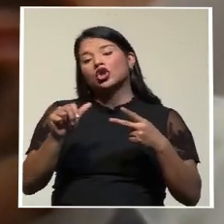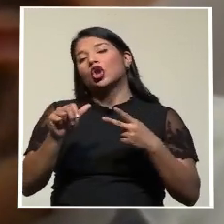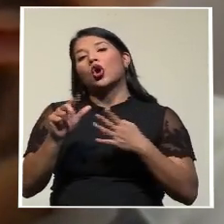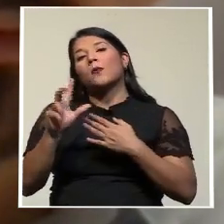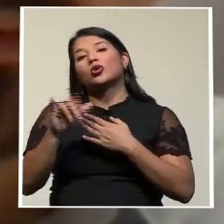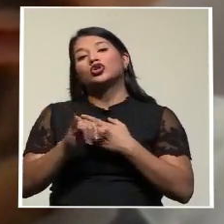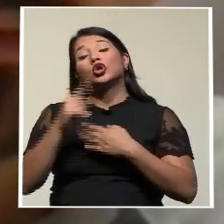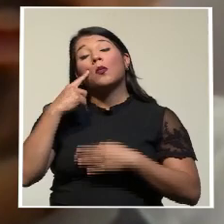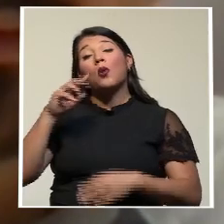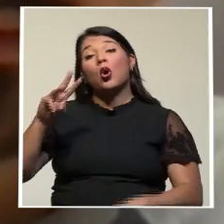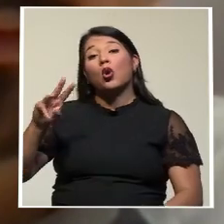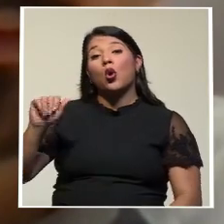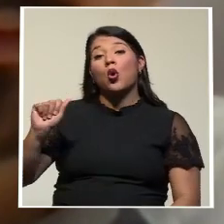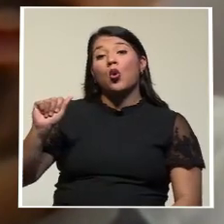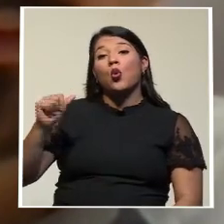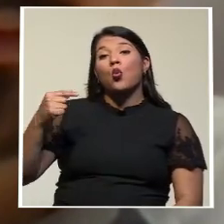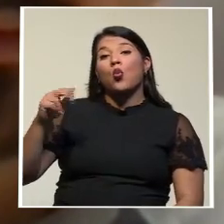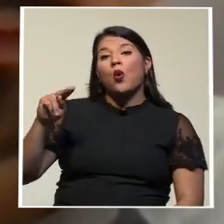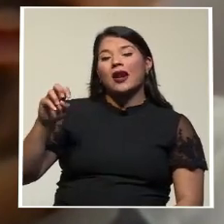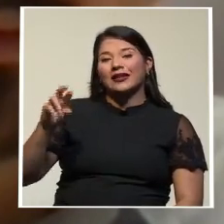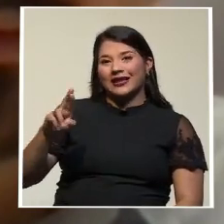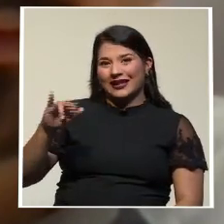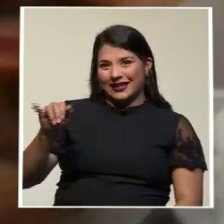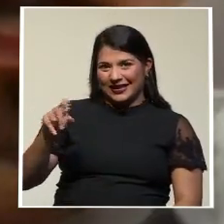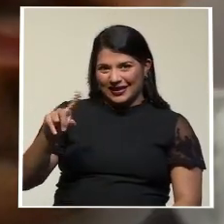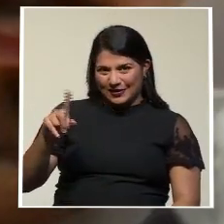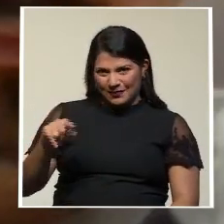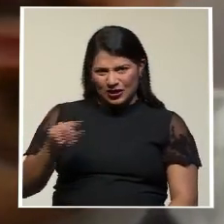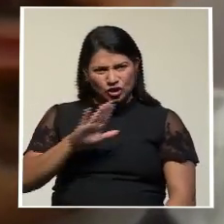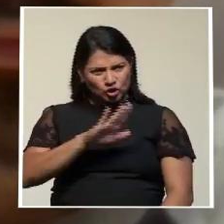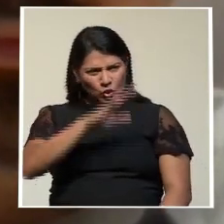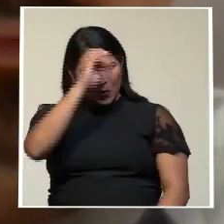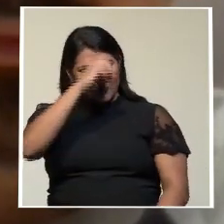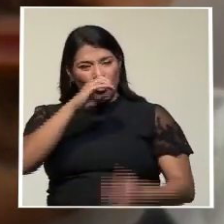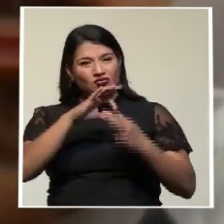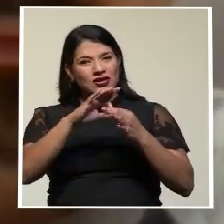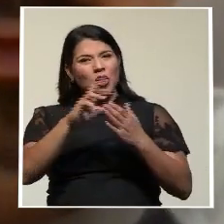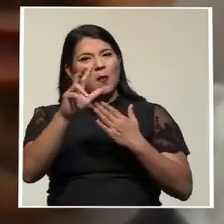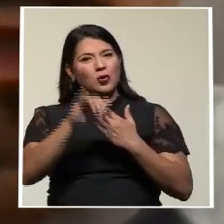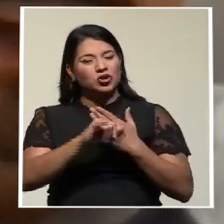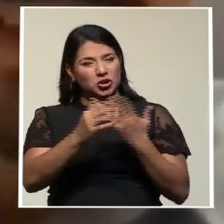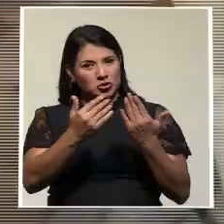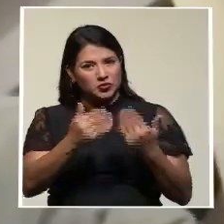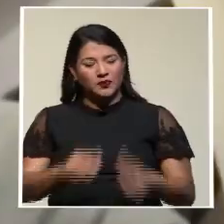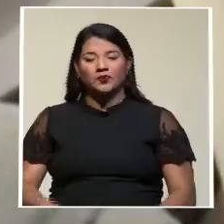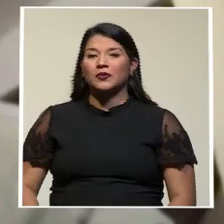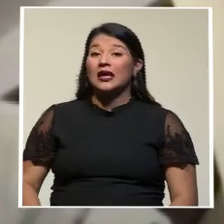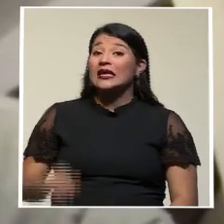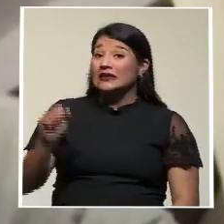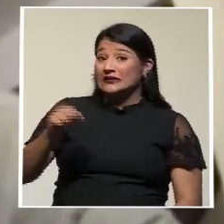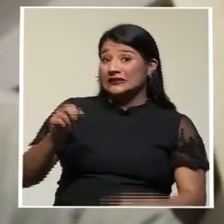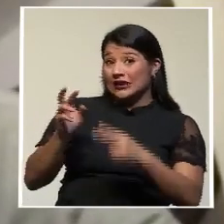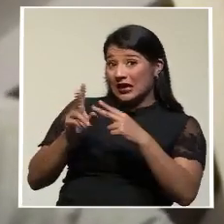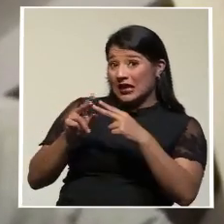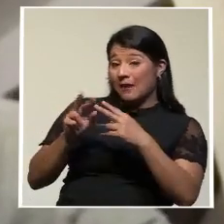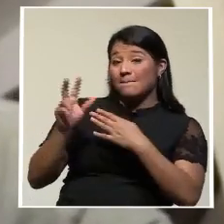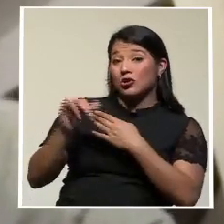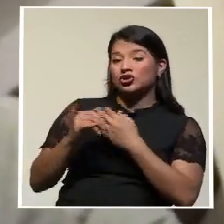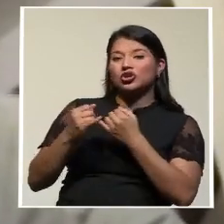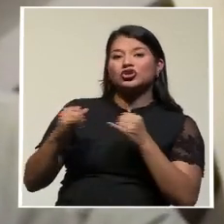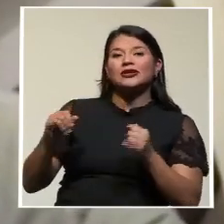estado de estos proyectos y cuál es su posición sobre ellos? Sí, esos proyectos sin duda